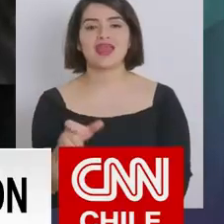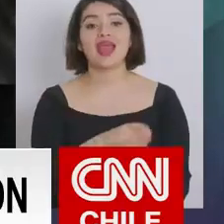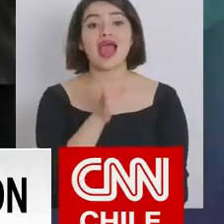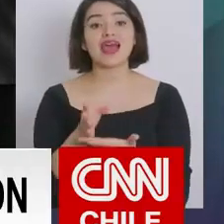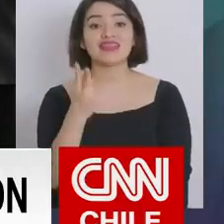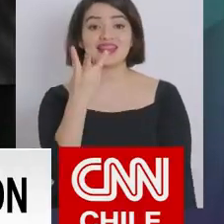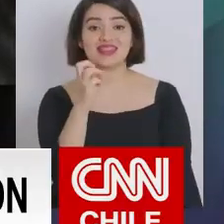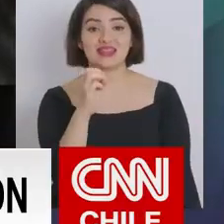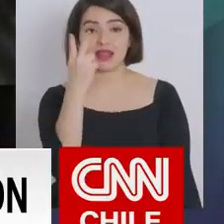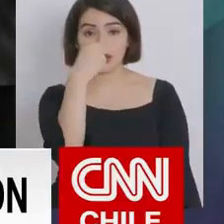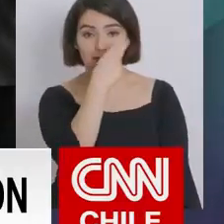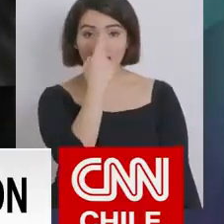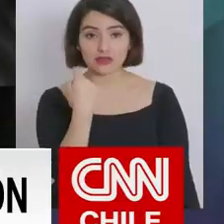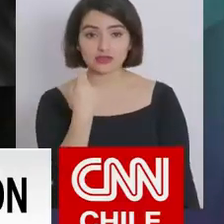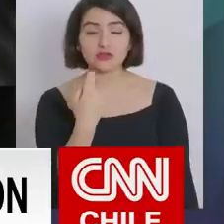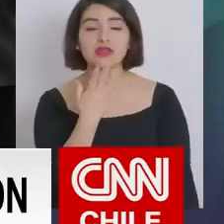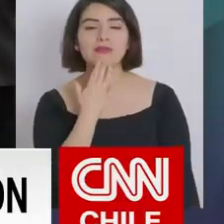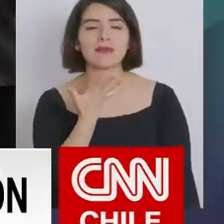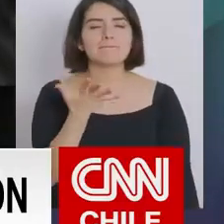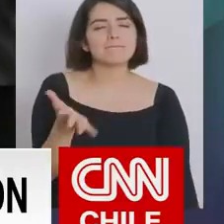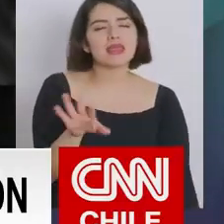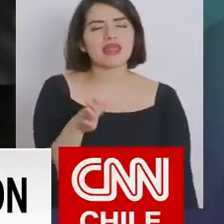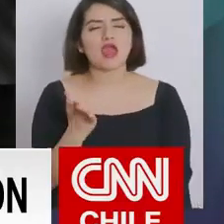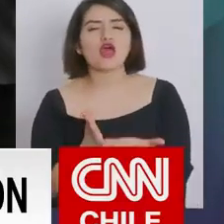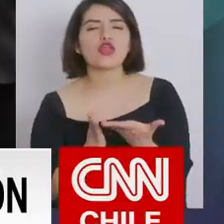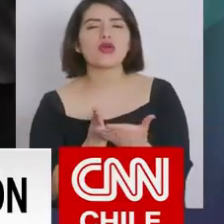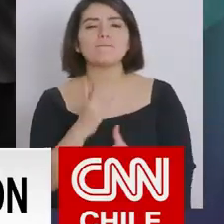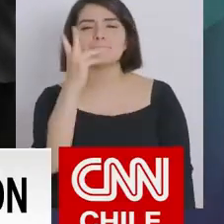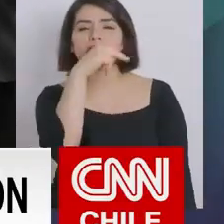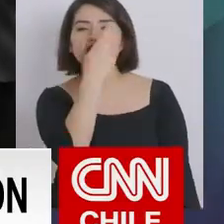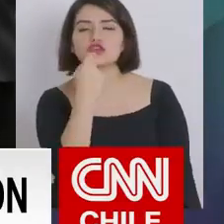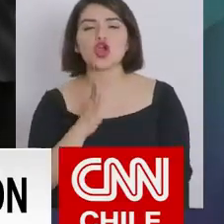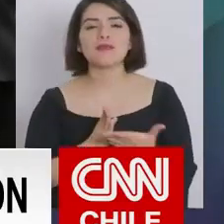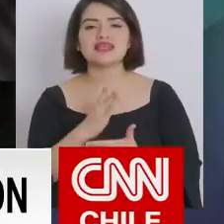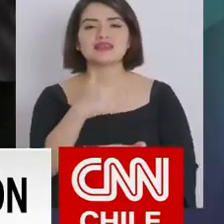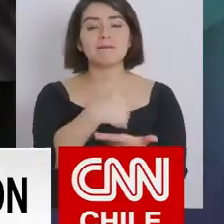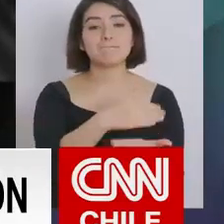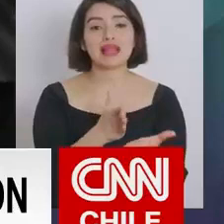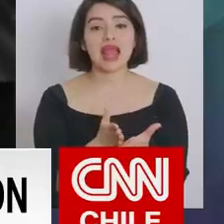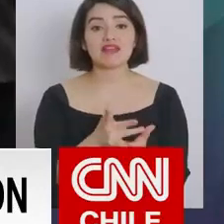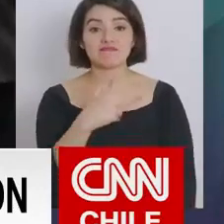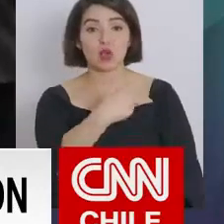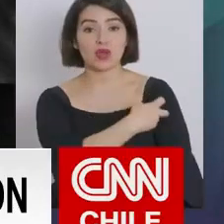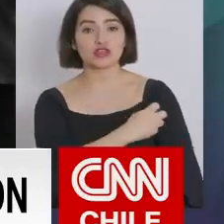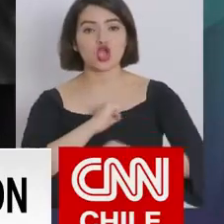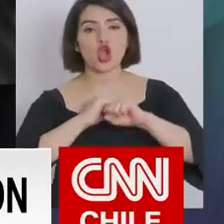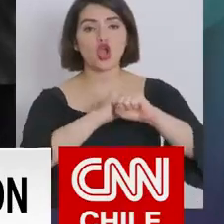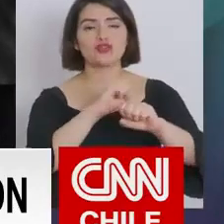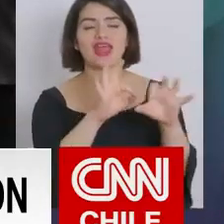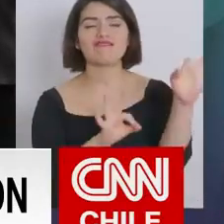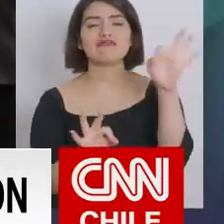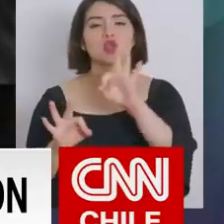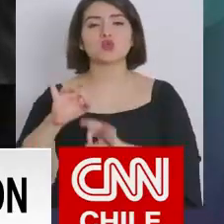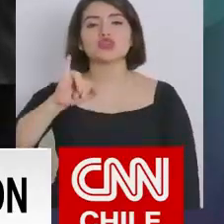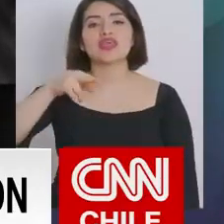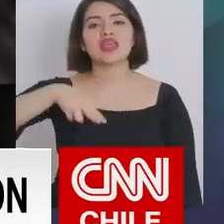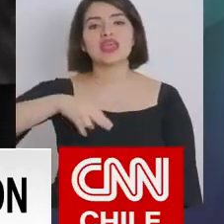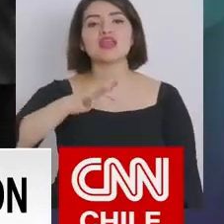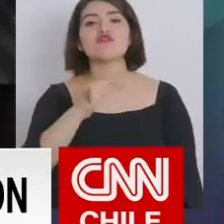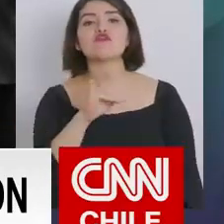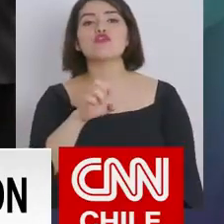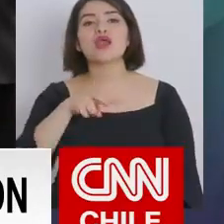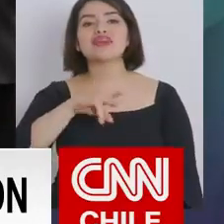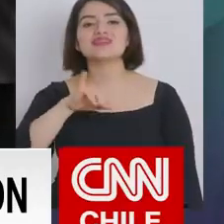de marzo, y a mediados de marzo comienza también el plan de vacunación contra la influenza, que es otro desafío, que es vacunar